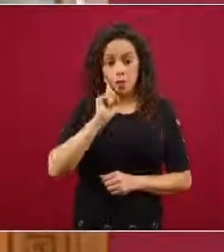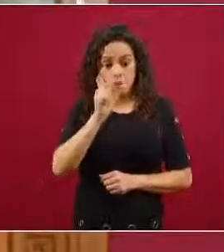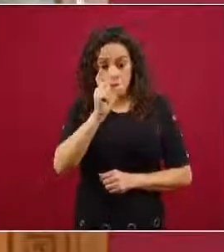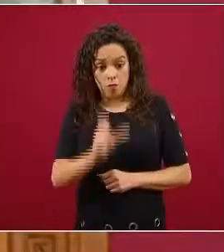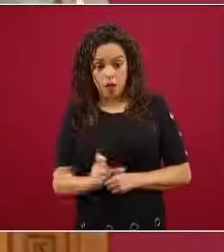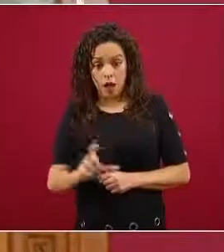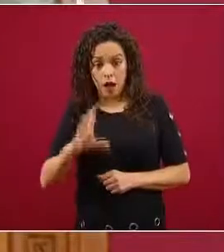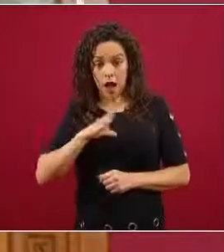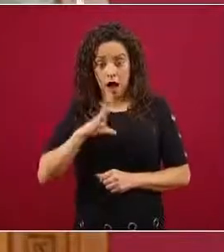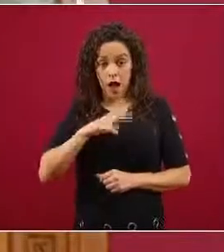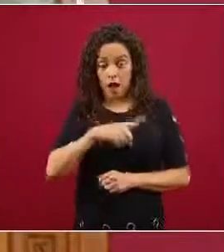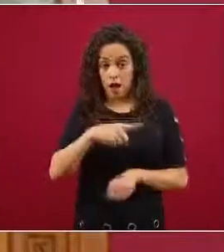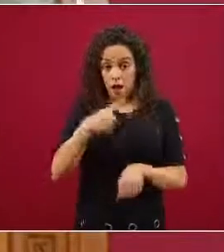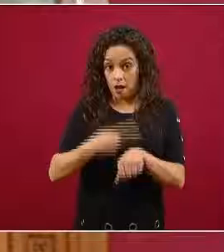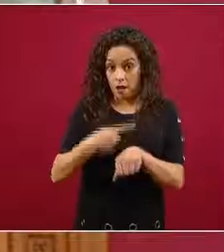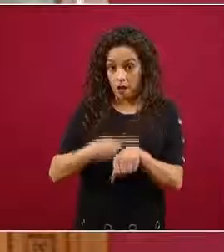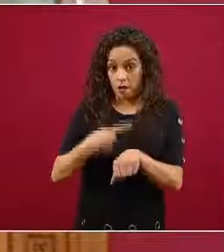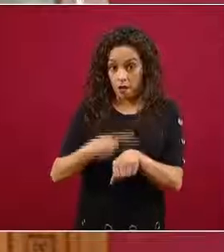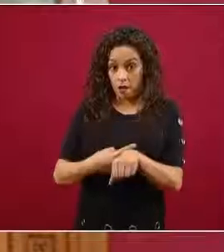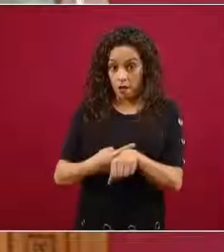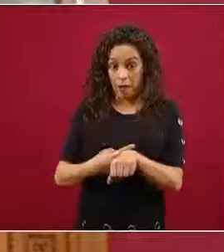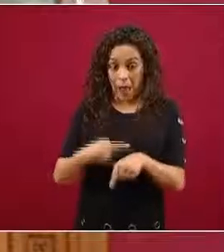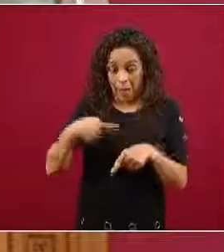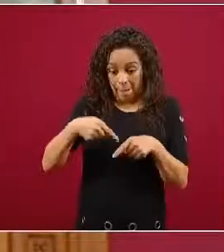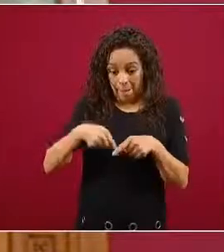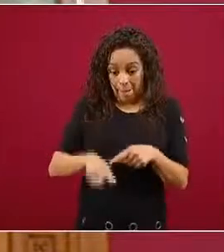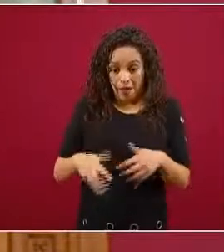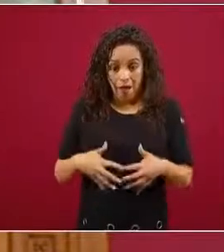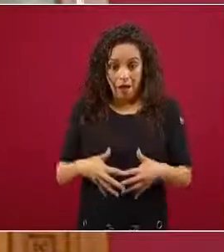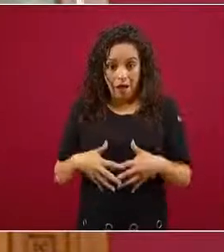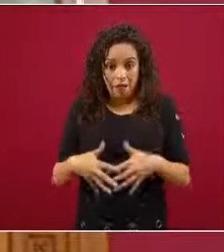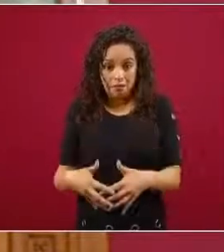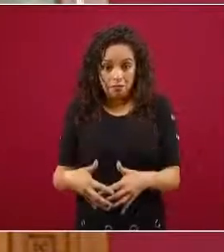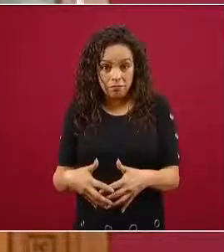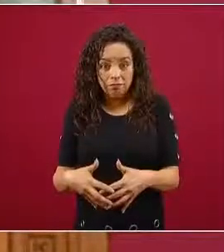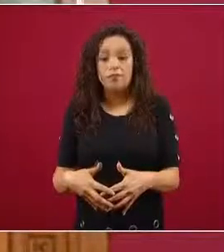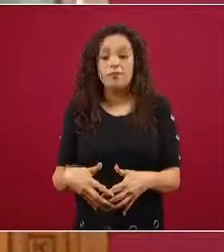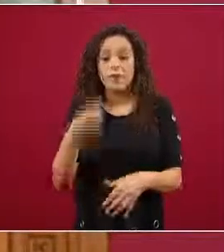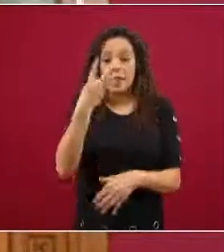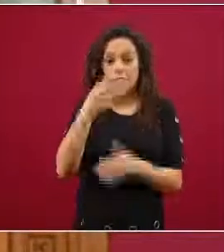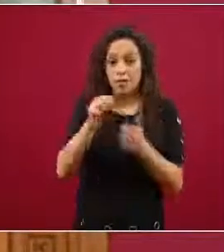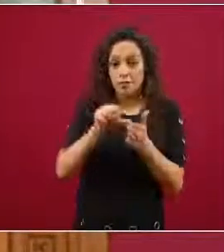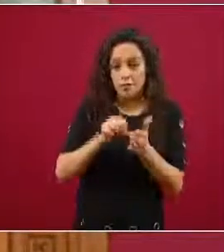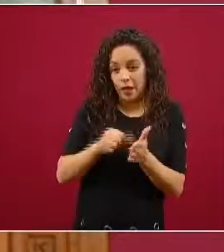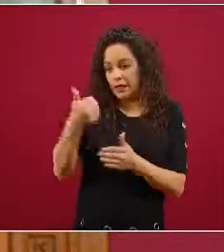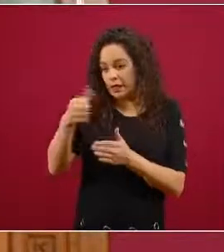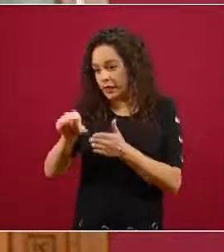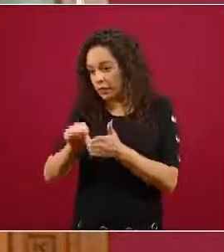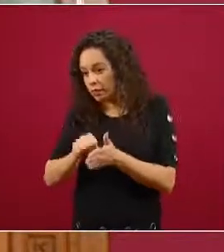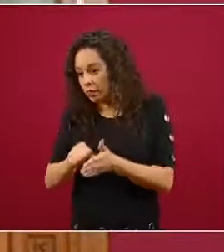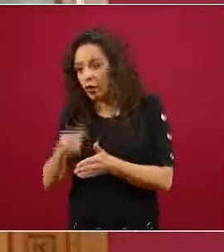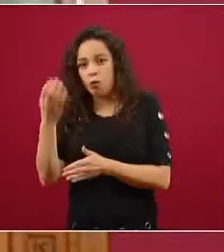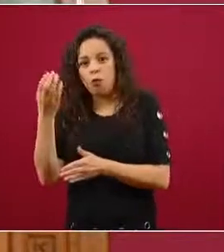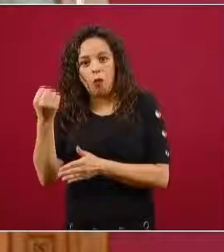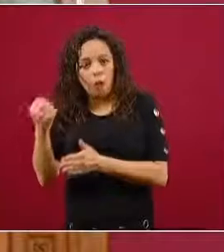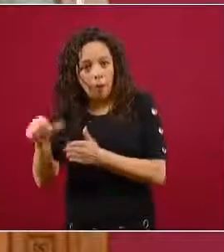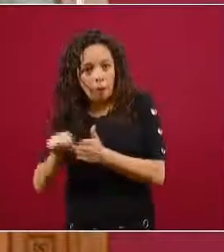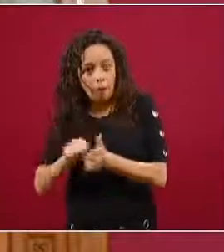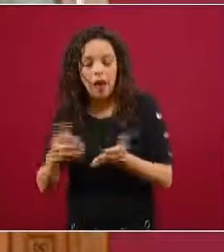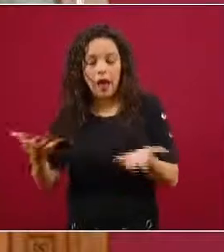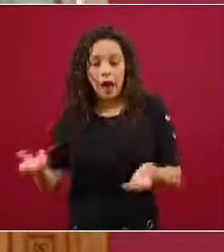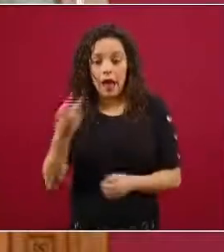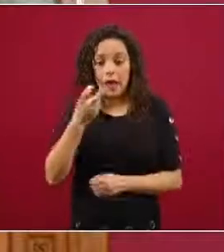del embarazo, y dado que la evolución de esta pandemia no nos ha permitido registrar muchos datos todavía, no sabemos